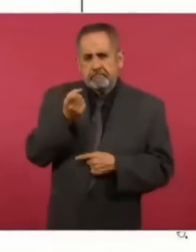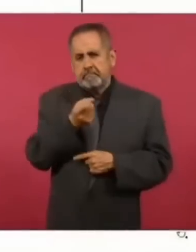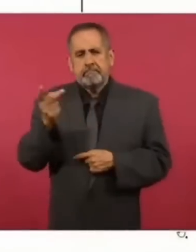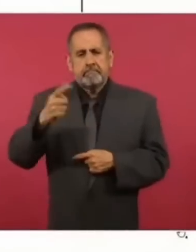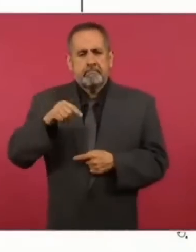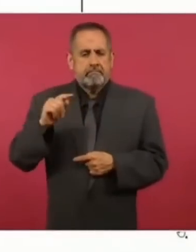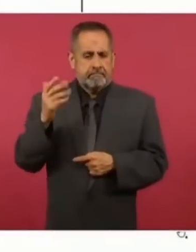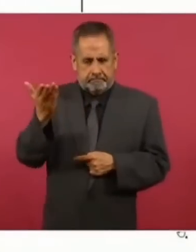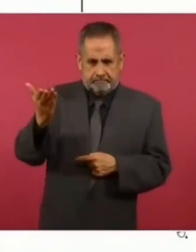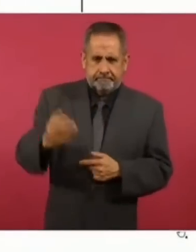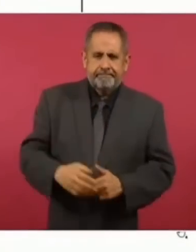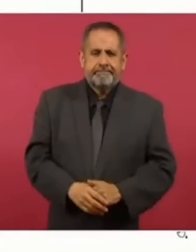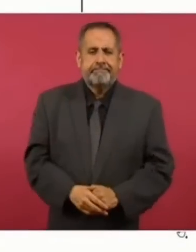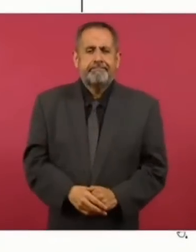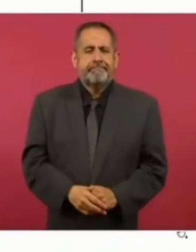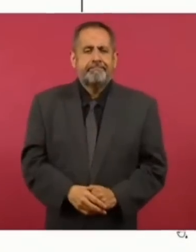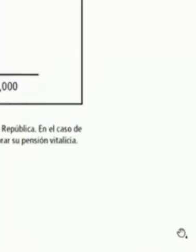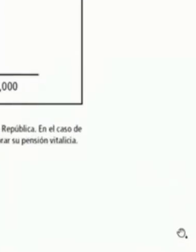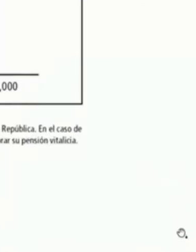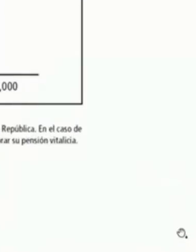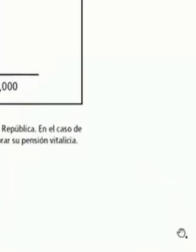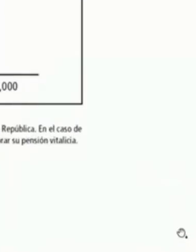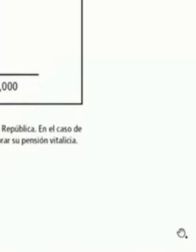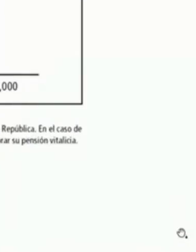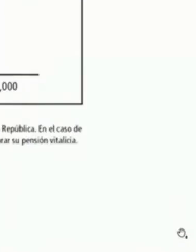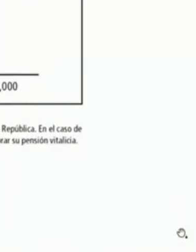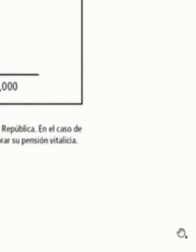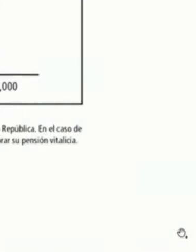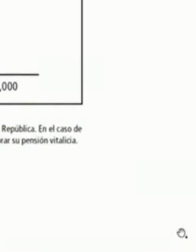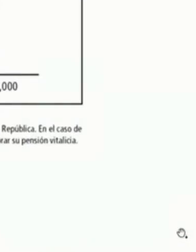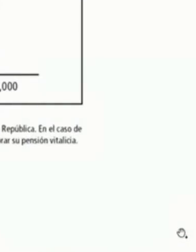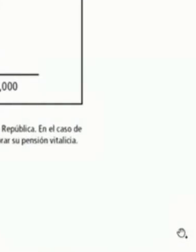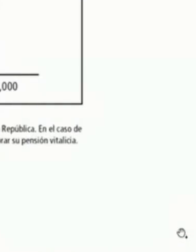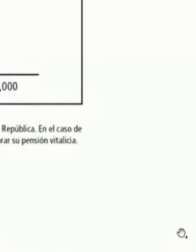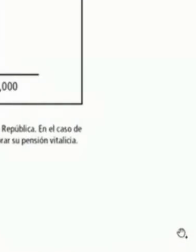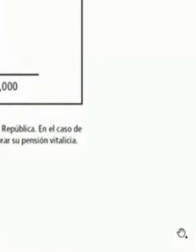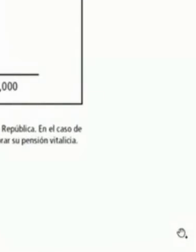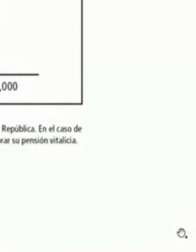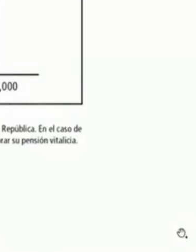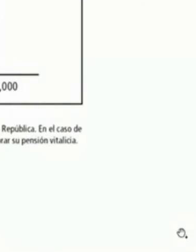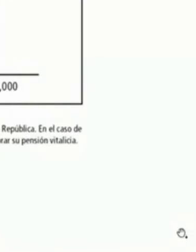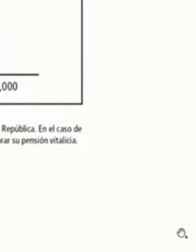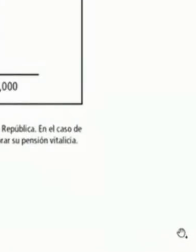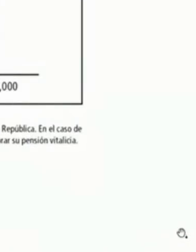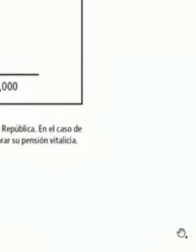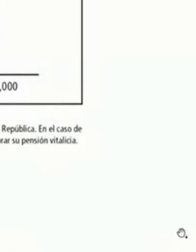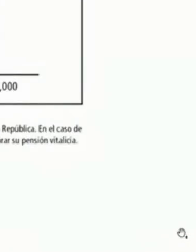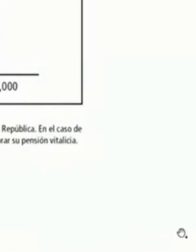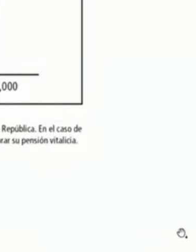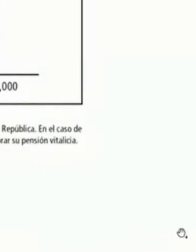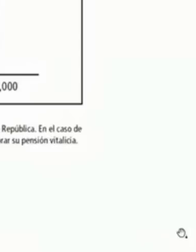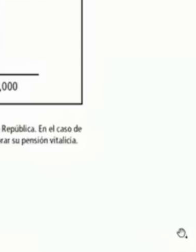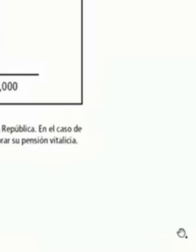recibido los últimos expresidentes en otros países. Cuando Felipe Calderón,